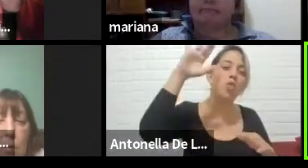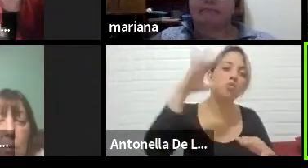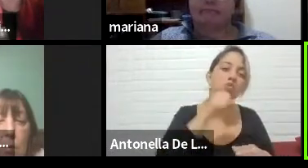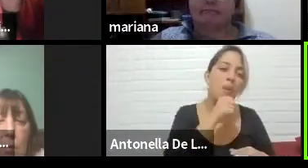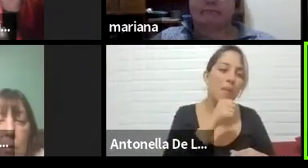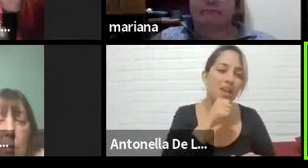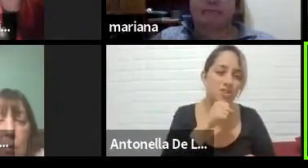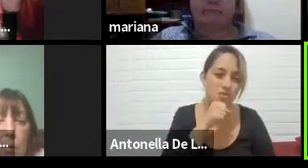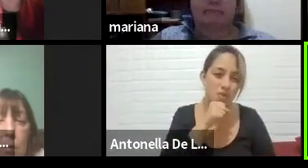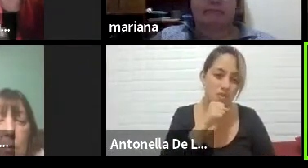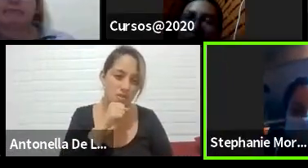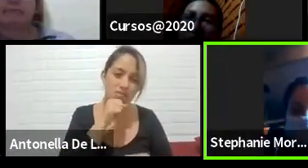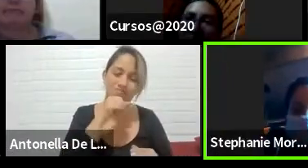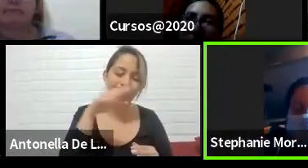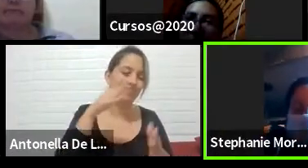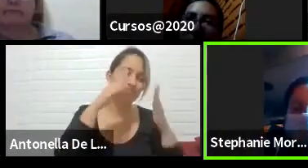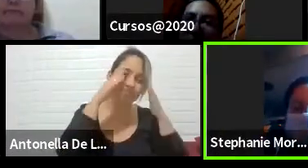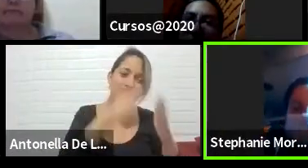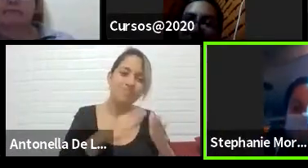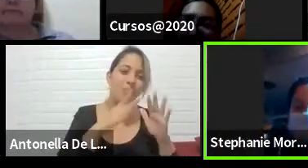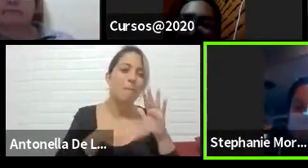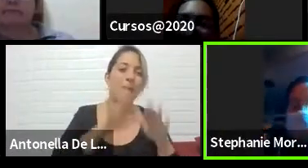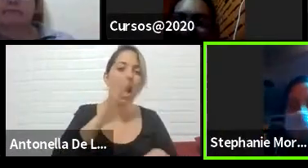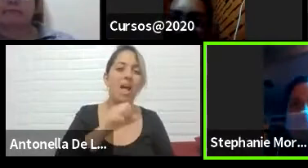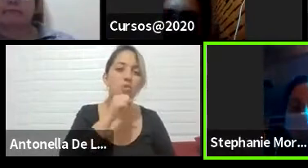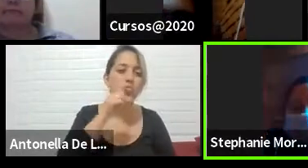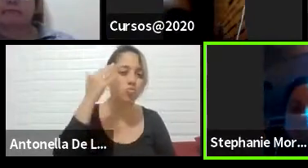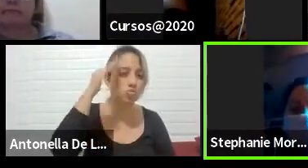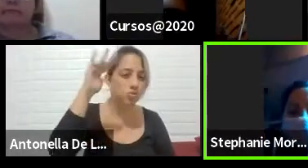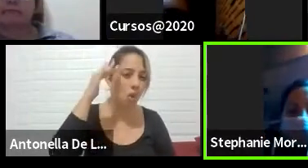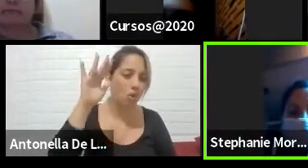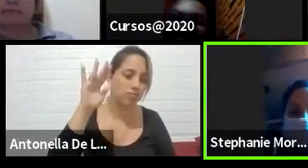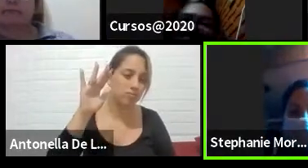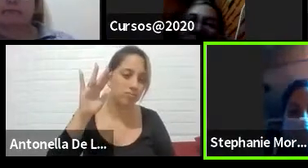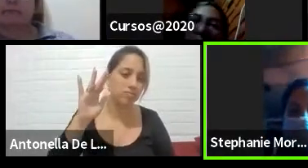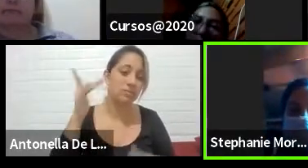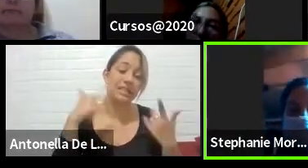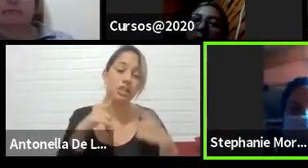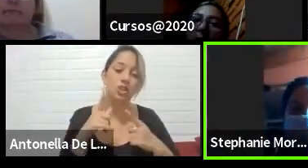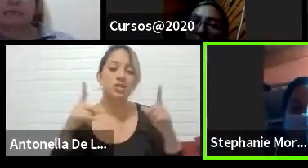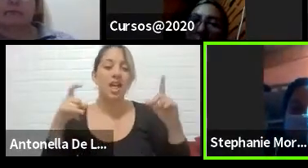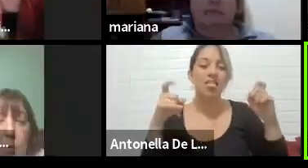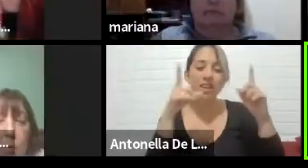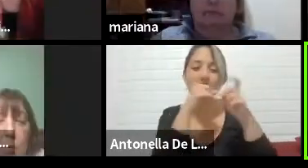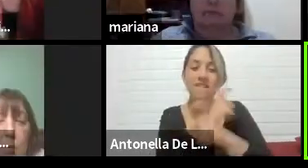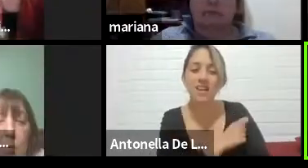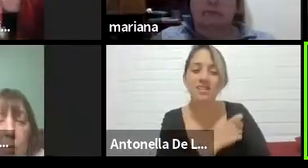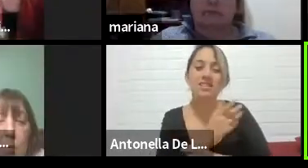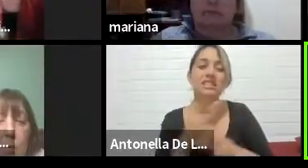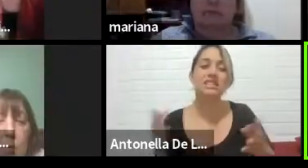enfoca mucho en el adulto mayor. Es muy difícil,